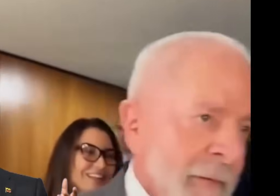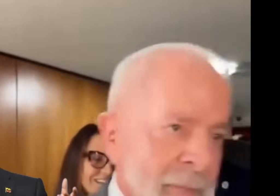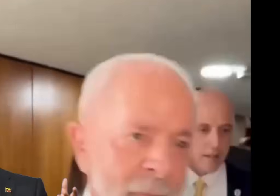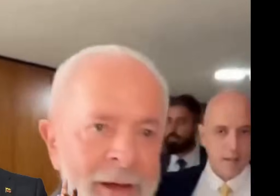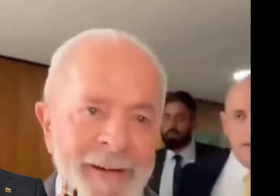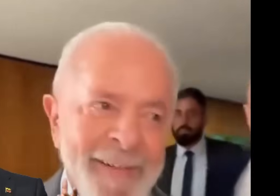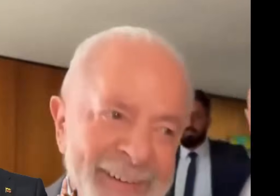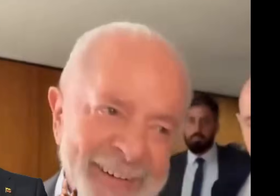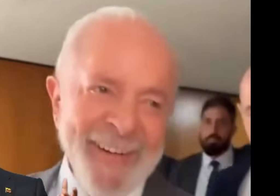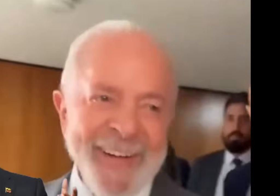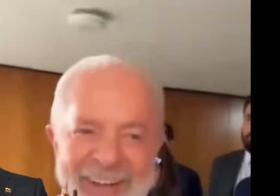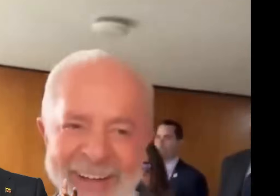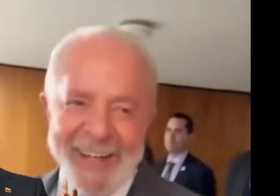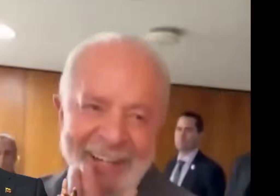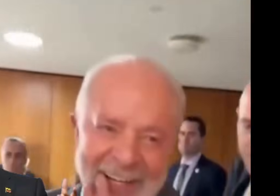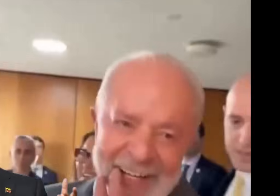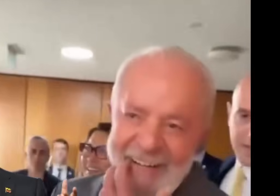Lula,